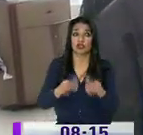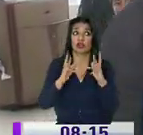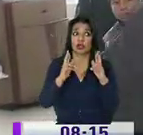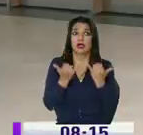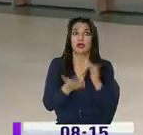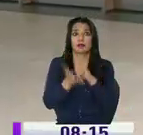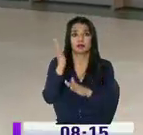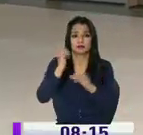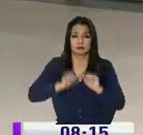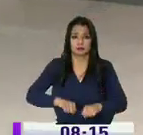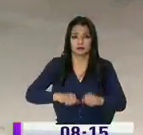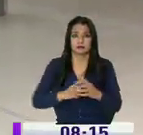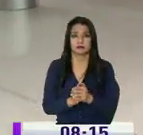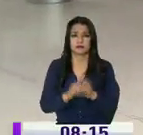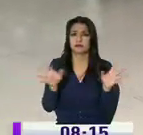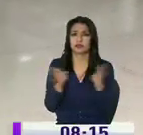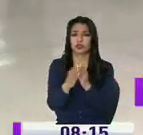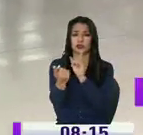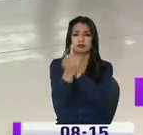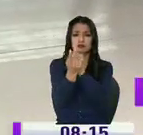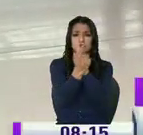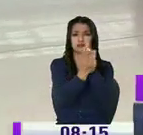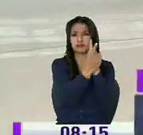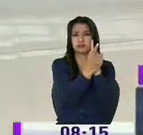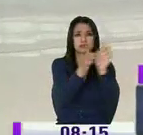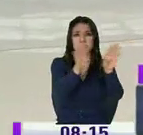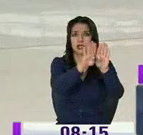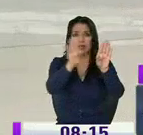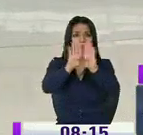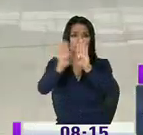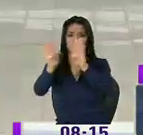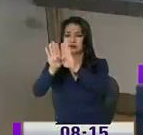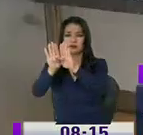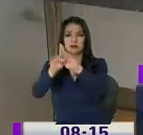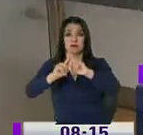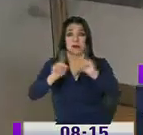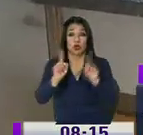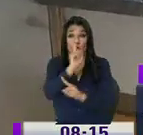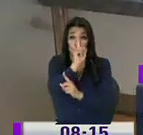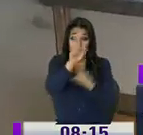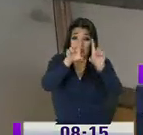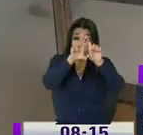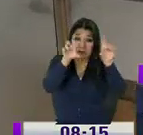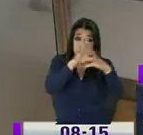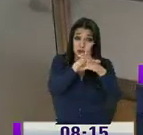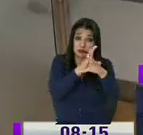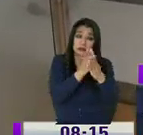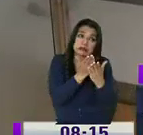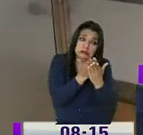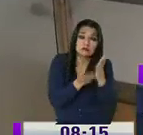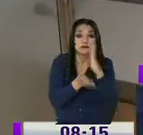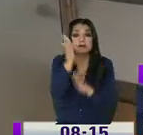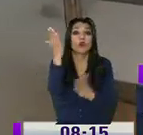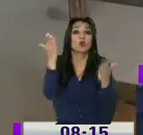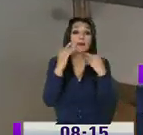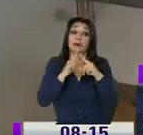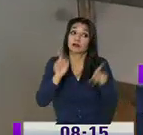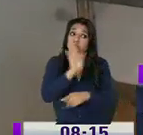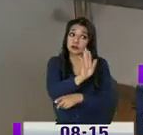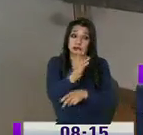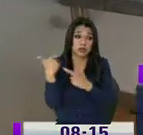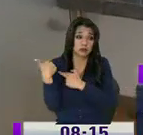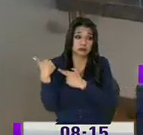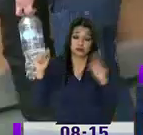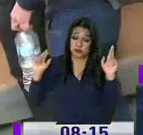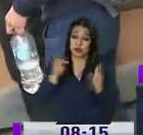día. Todas las boleterías del lugar permanecen cerradas. Sin embargo, una cooperativa ofreció un viaje a Guayaquil bajo la responsabilidad del